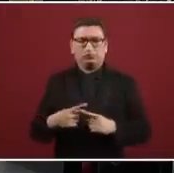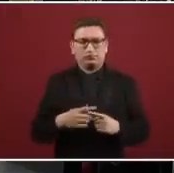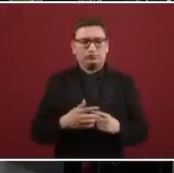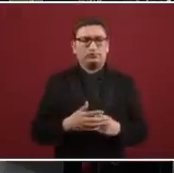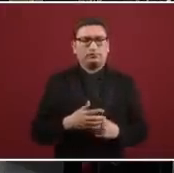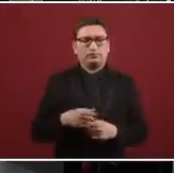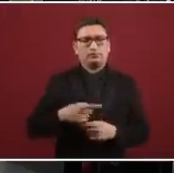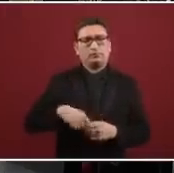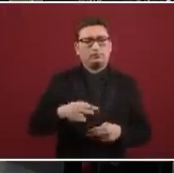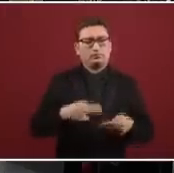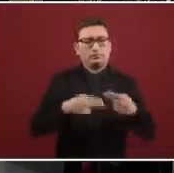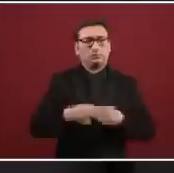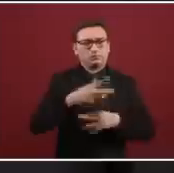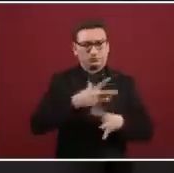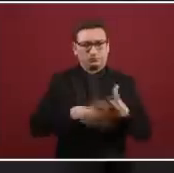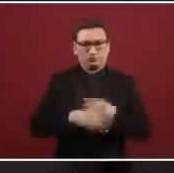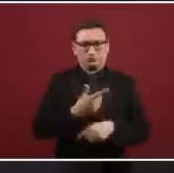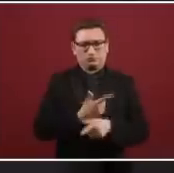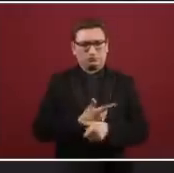del libre comercio,